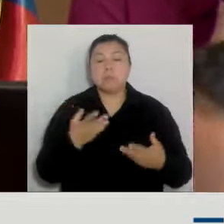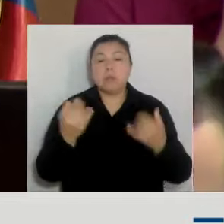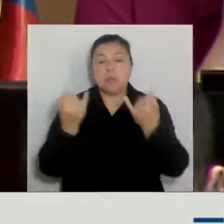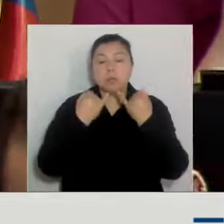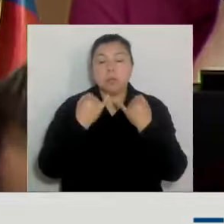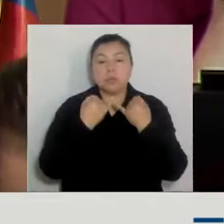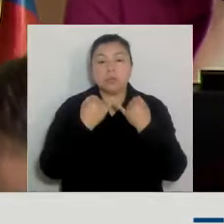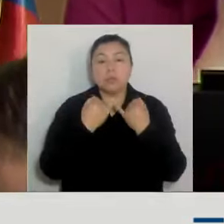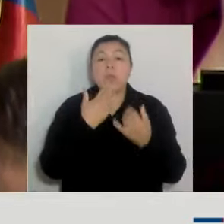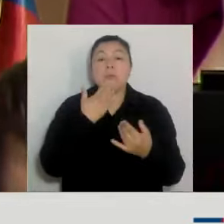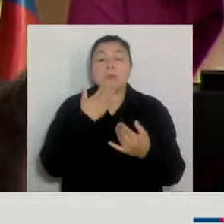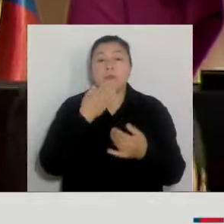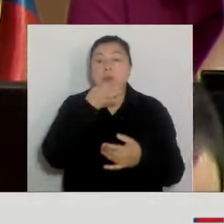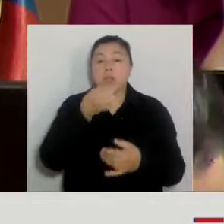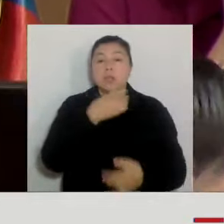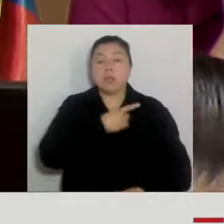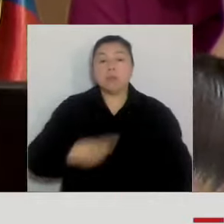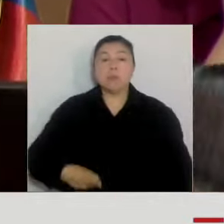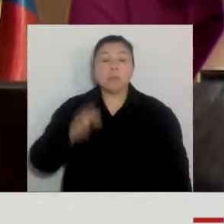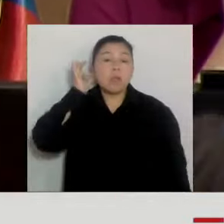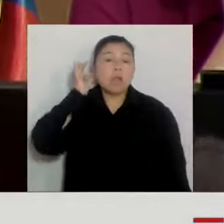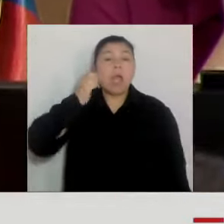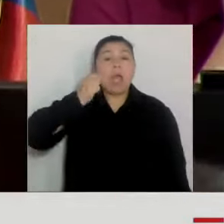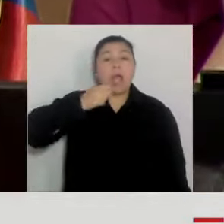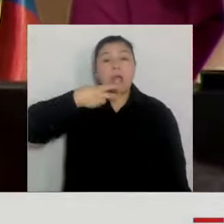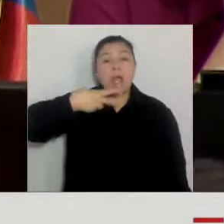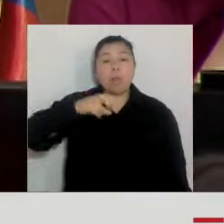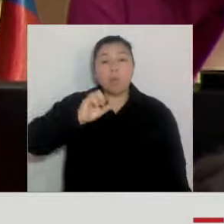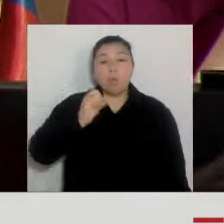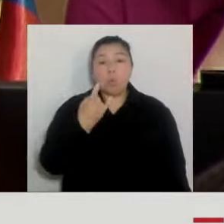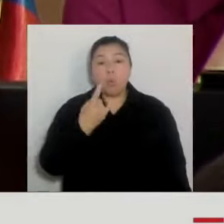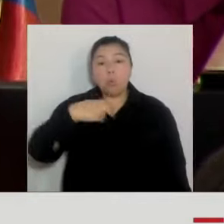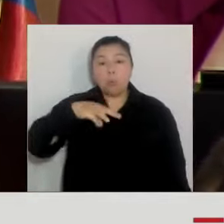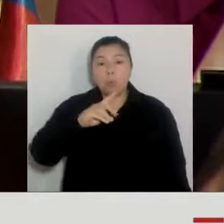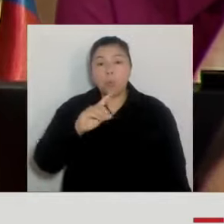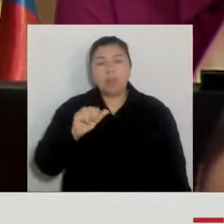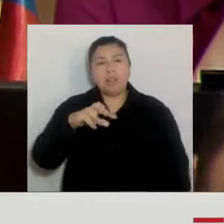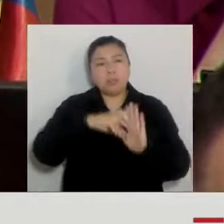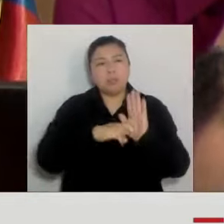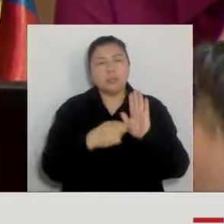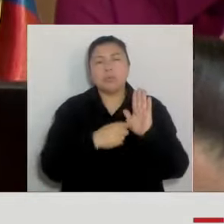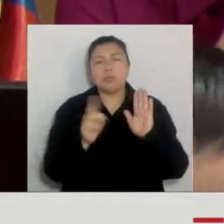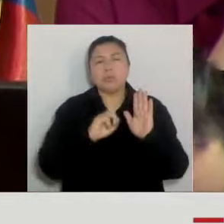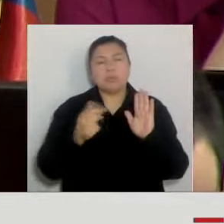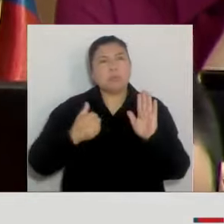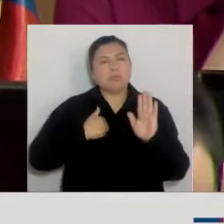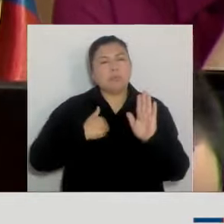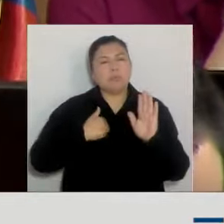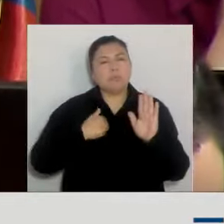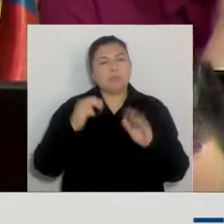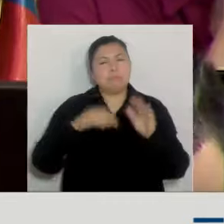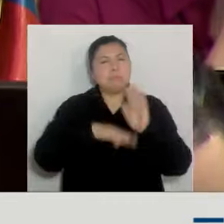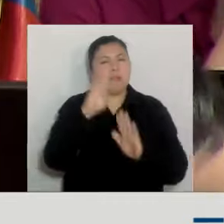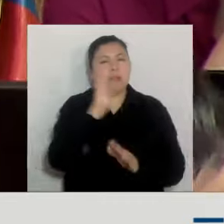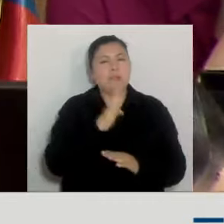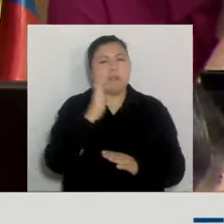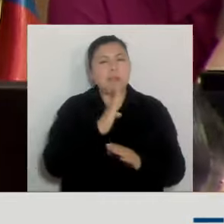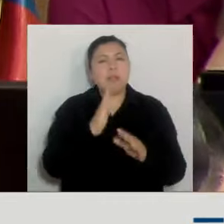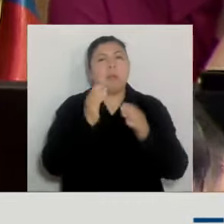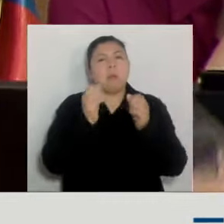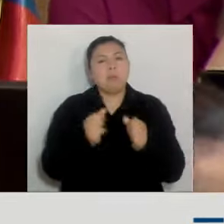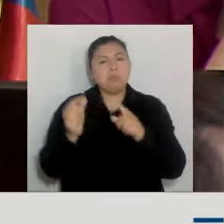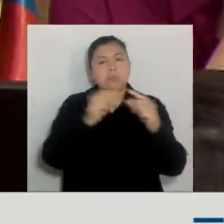también con lo que señalaba la diputada humada eh Me parece que este es un proyecto que Eh no cumple los estándares más básicos para poder ser debatido en esta